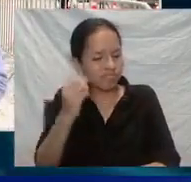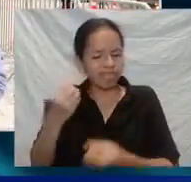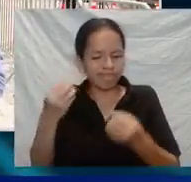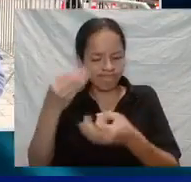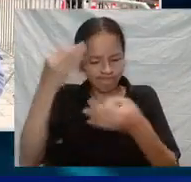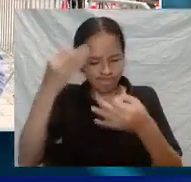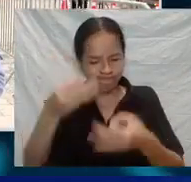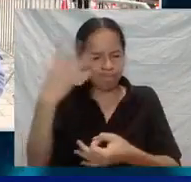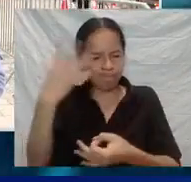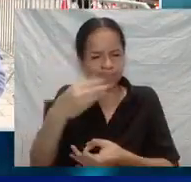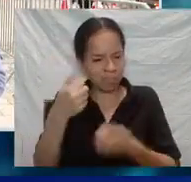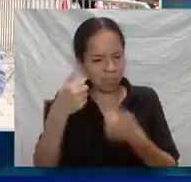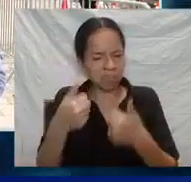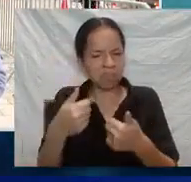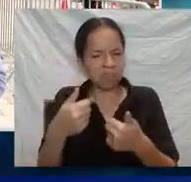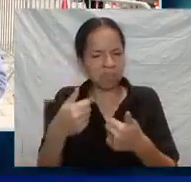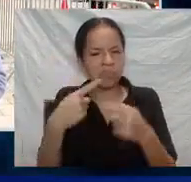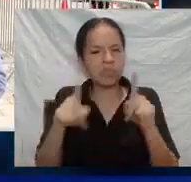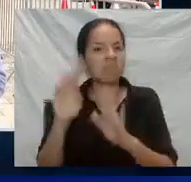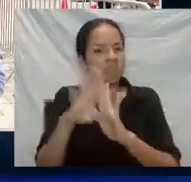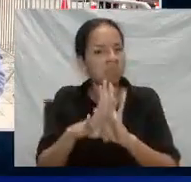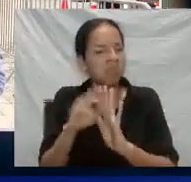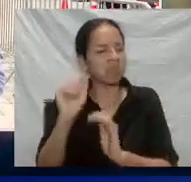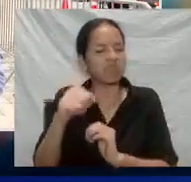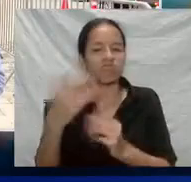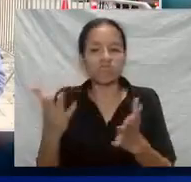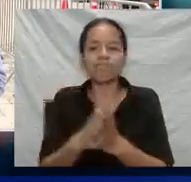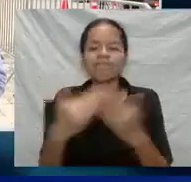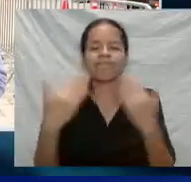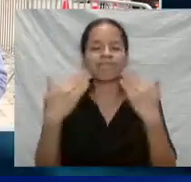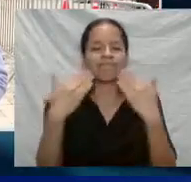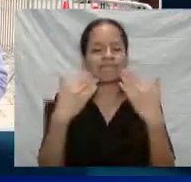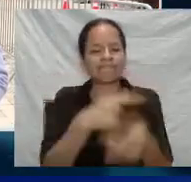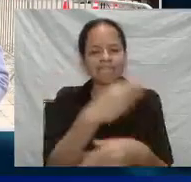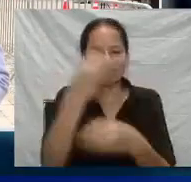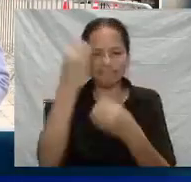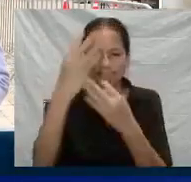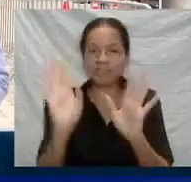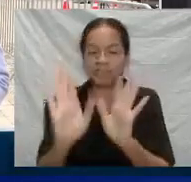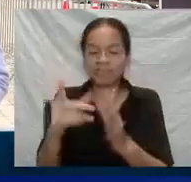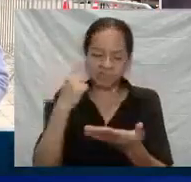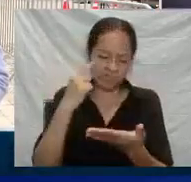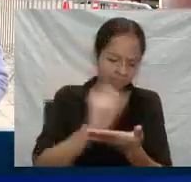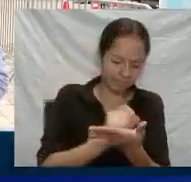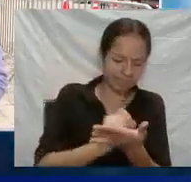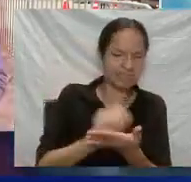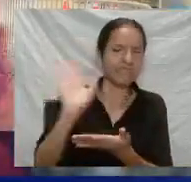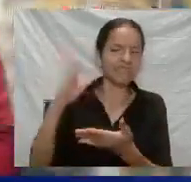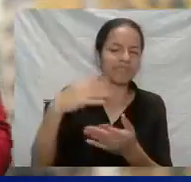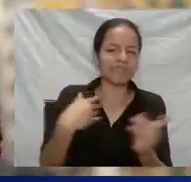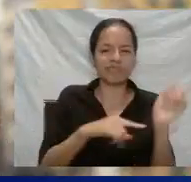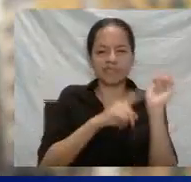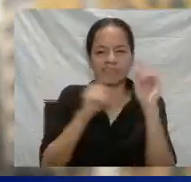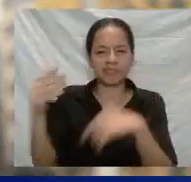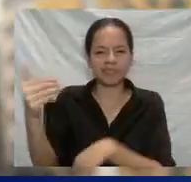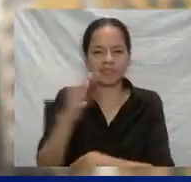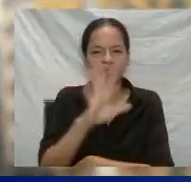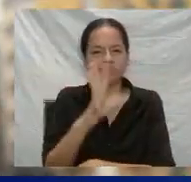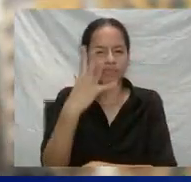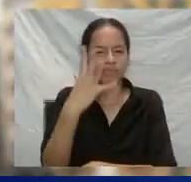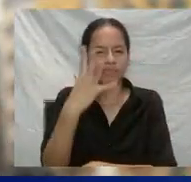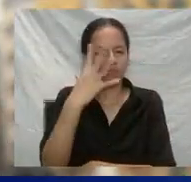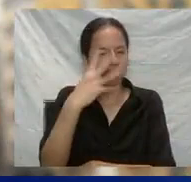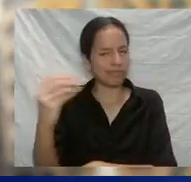gracias por esa información y vamos a apuntar ya vamos a ir a comprar justamente nuestros a trocitos ya me engatusó a